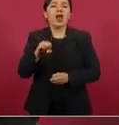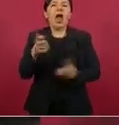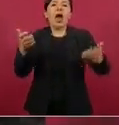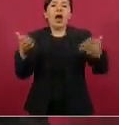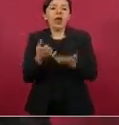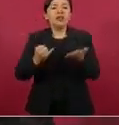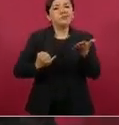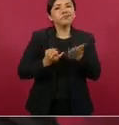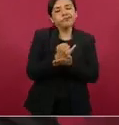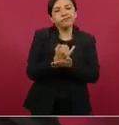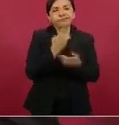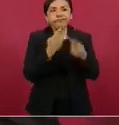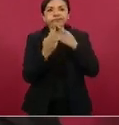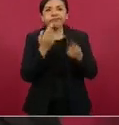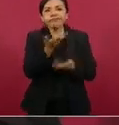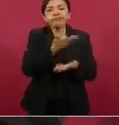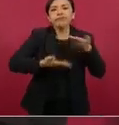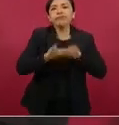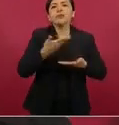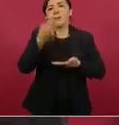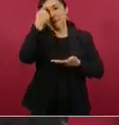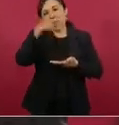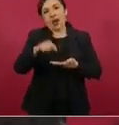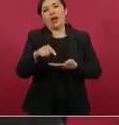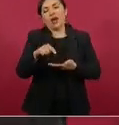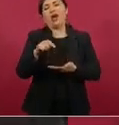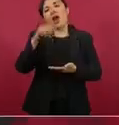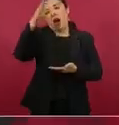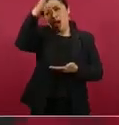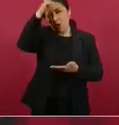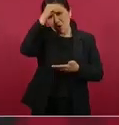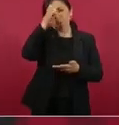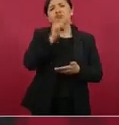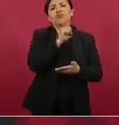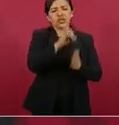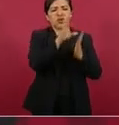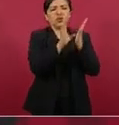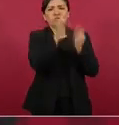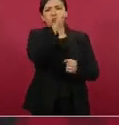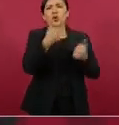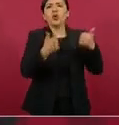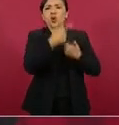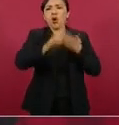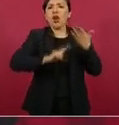decidieron que era constitucional la ley.